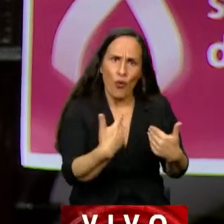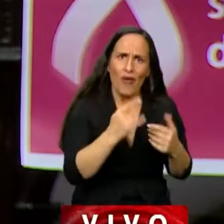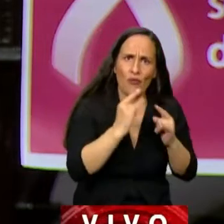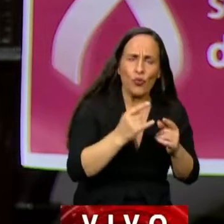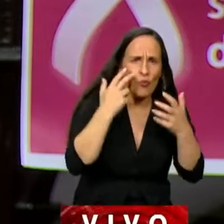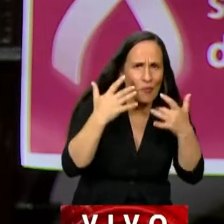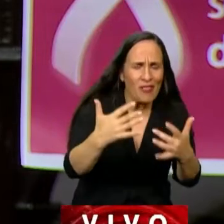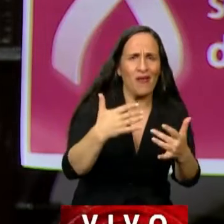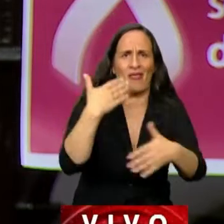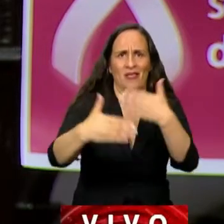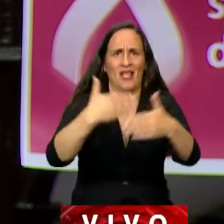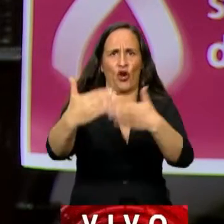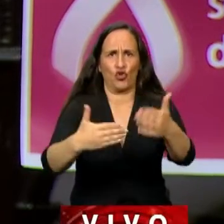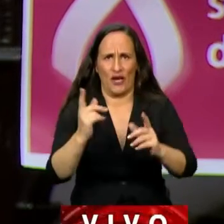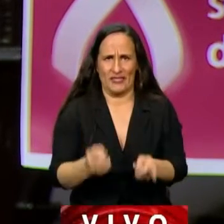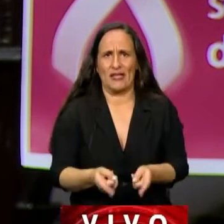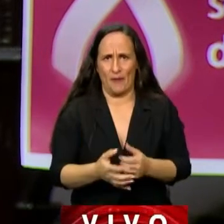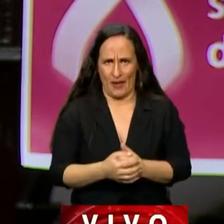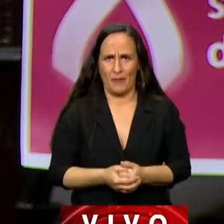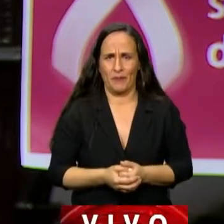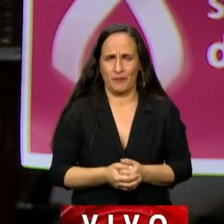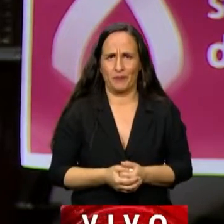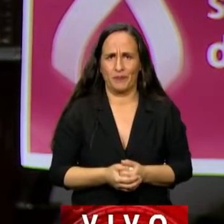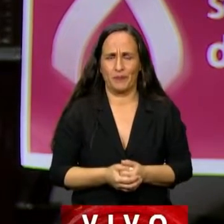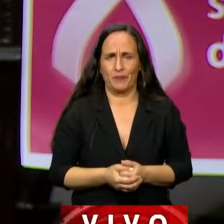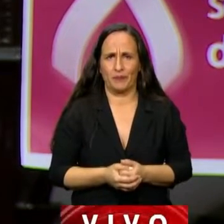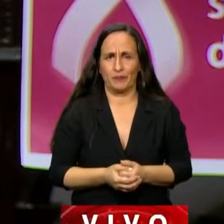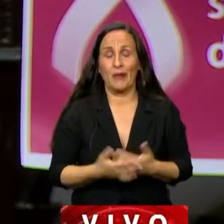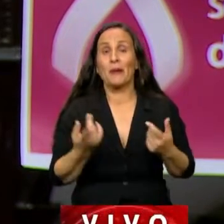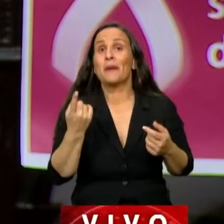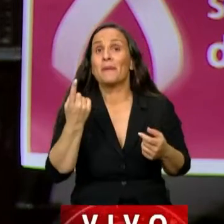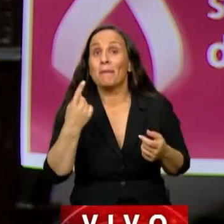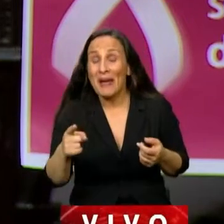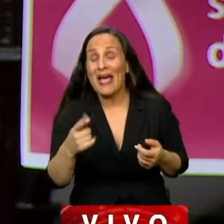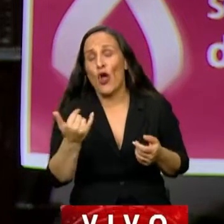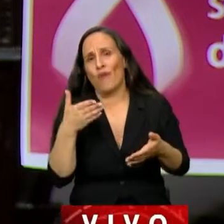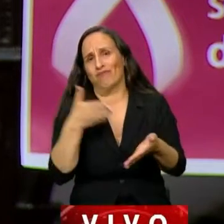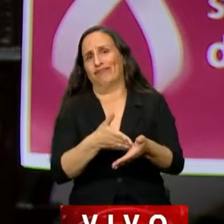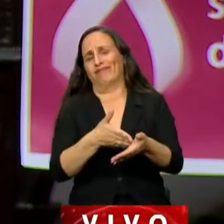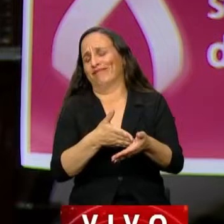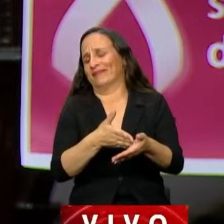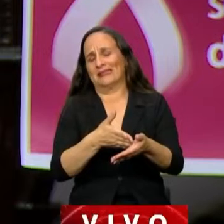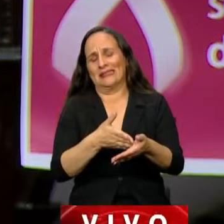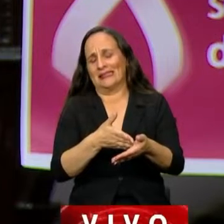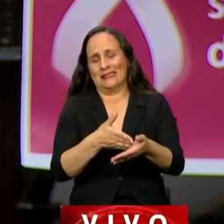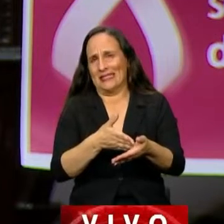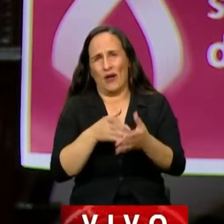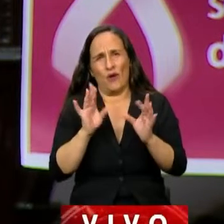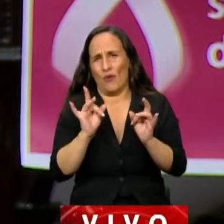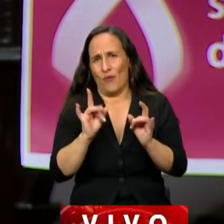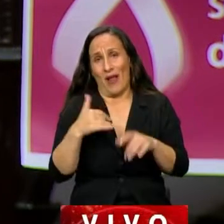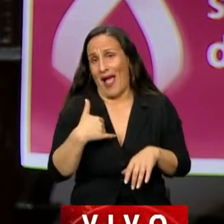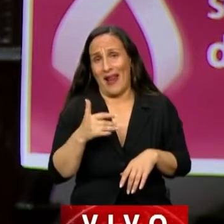investigaciones y el desarrollo. Existe, sin embargo, un obstáculo ineludible y lapidario